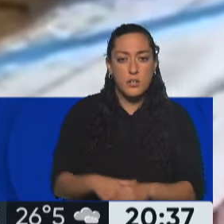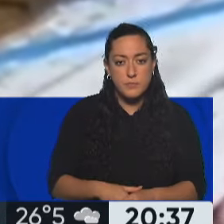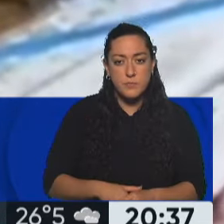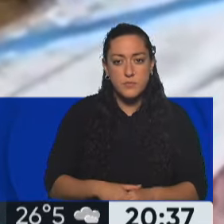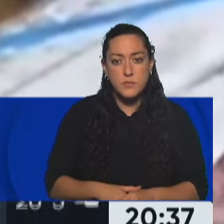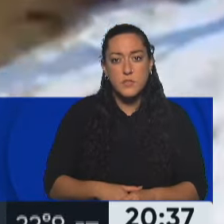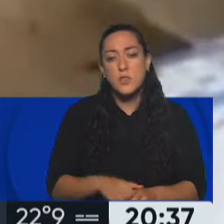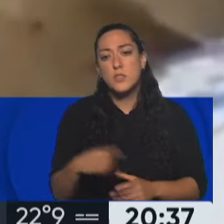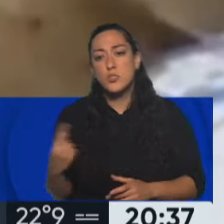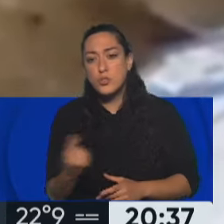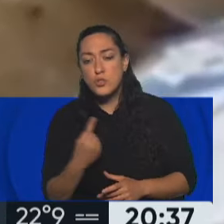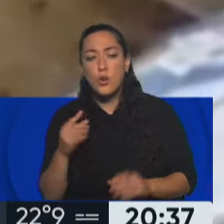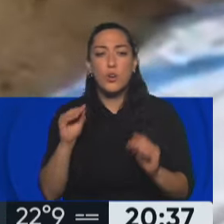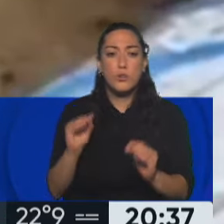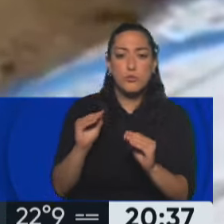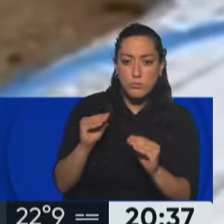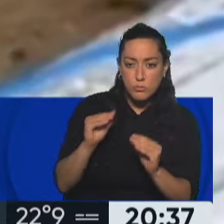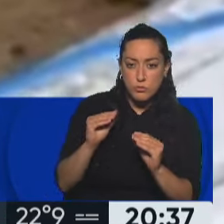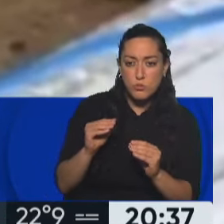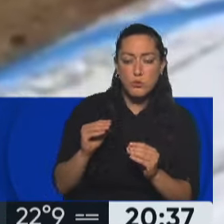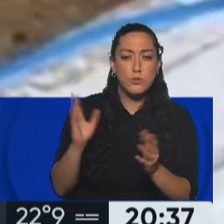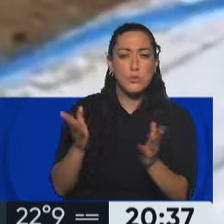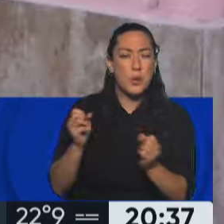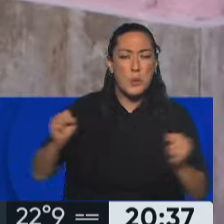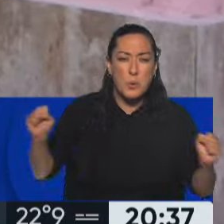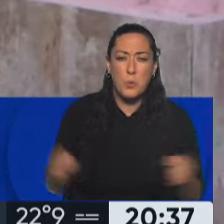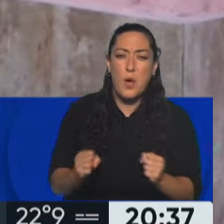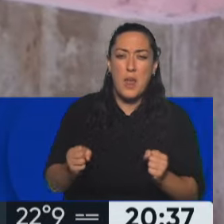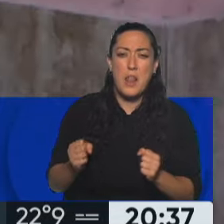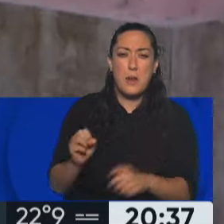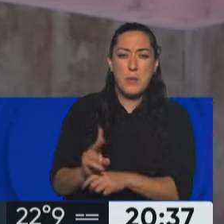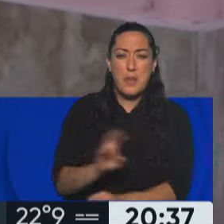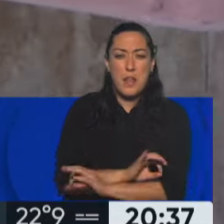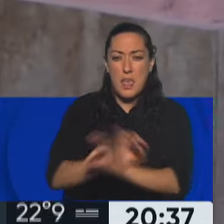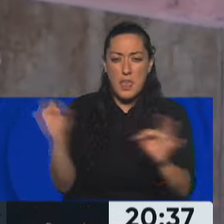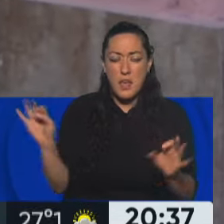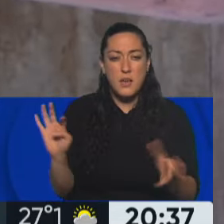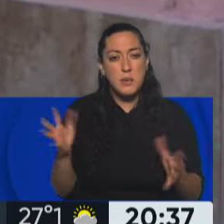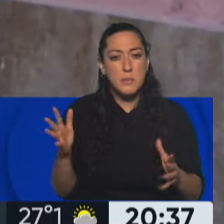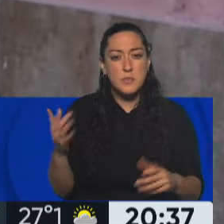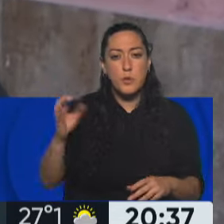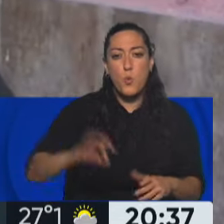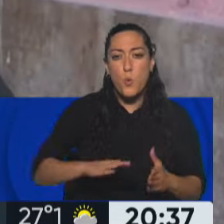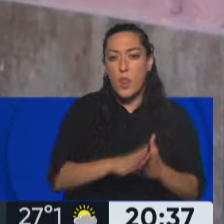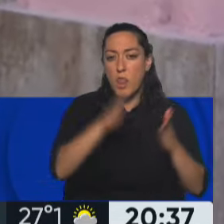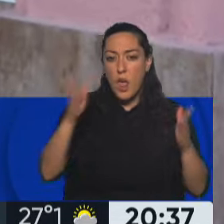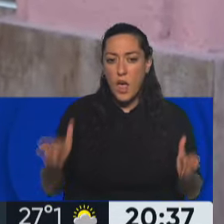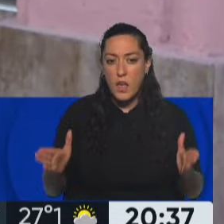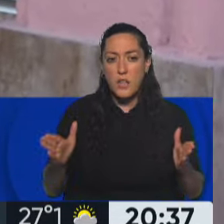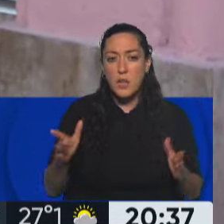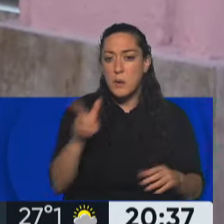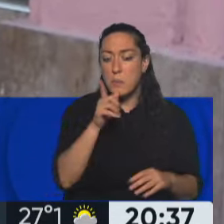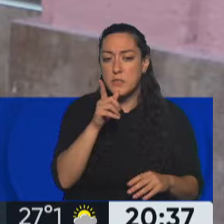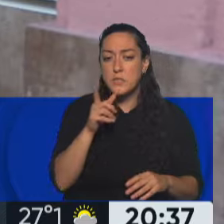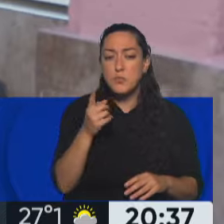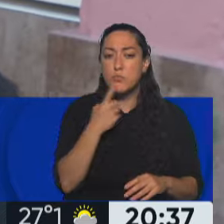en soledad, suciedad y cruel descuido. Esto ya, más o menos hace un año, parece que este chico se